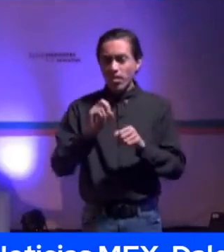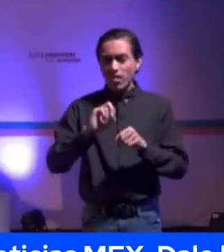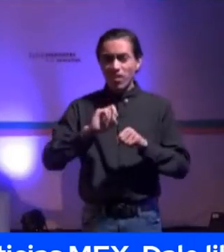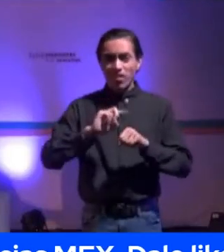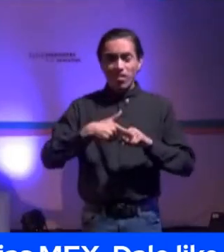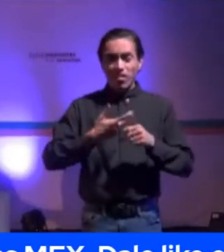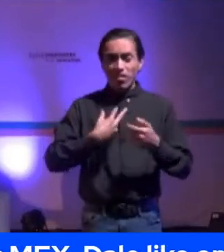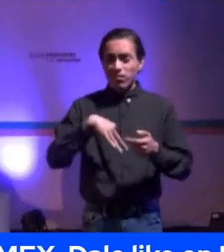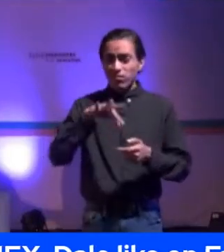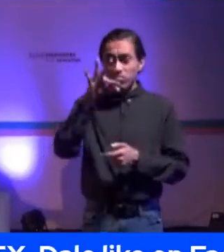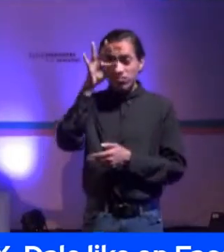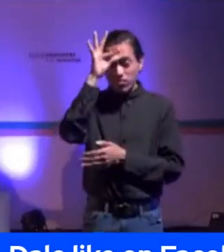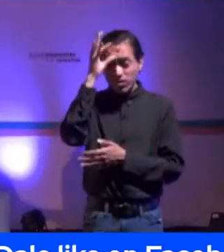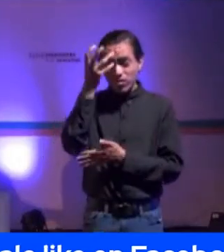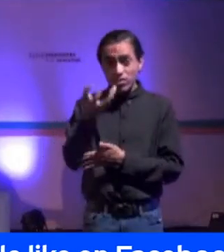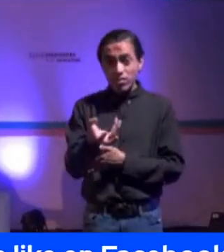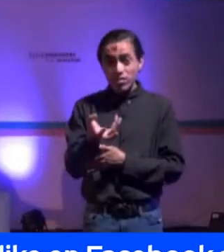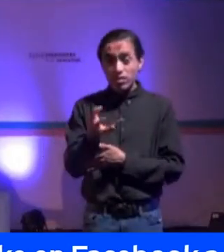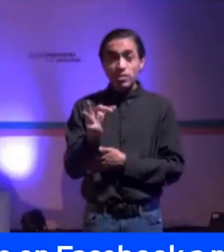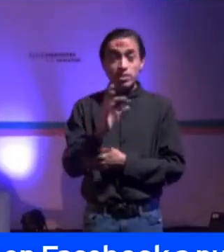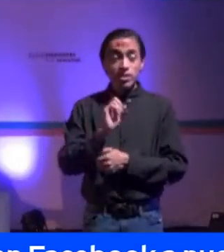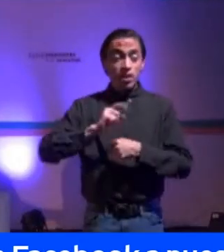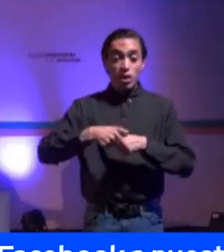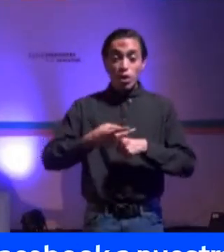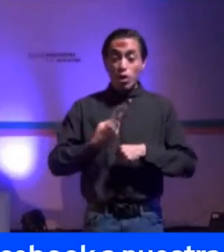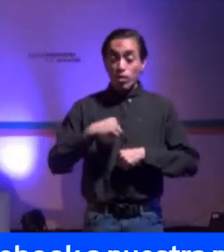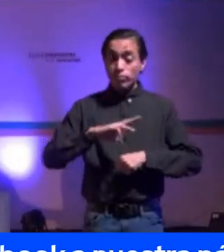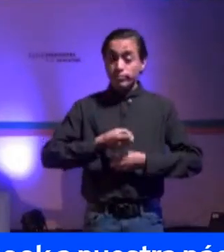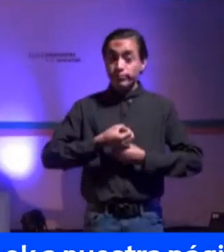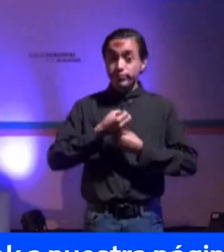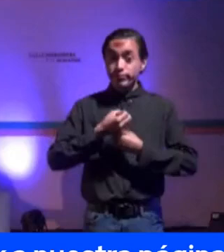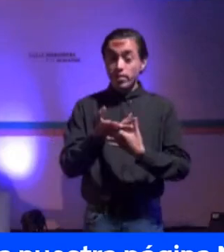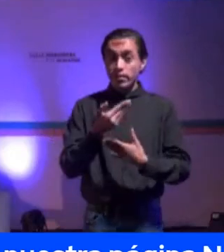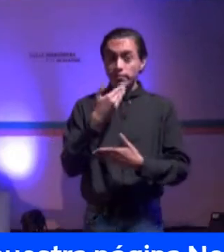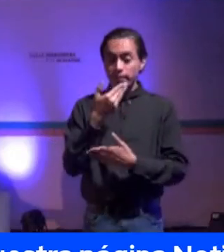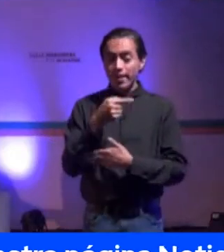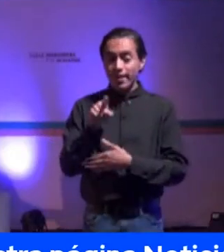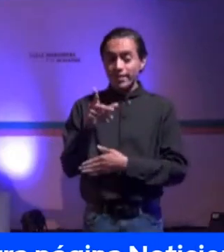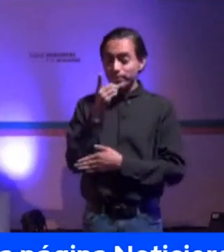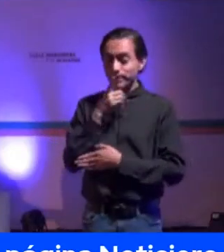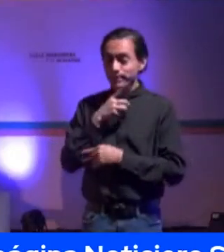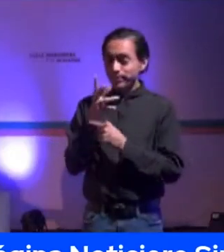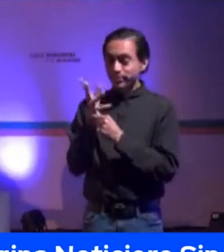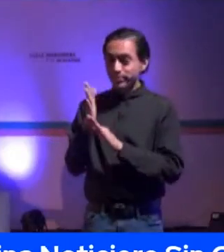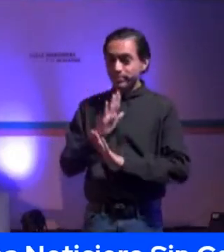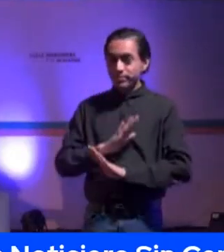tontería, y si en algo podemos nosotros aportar, qué bueno que lo pones sobre la mesa,